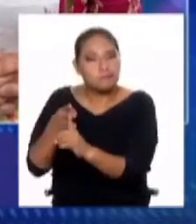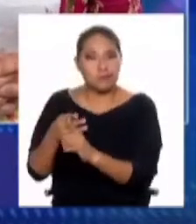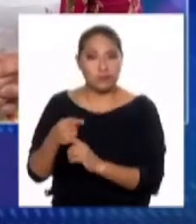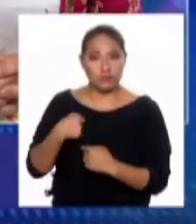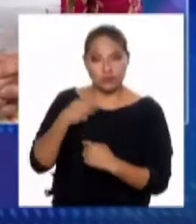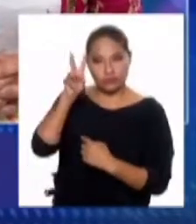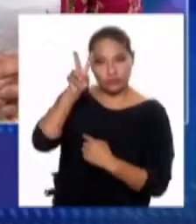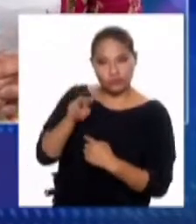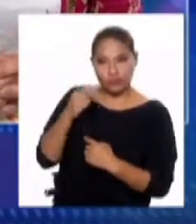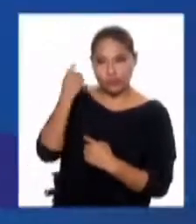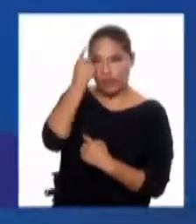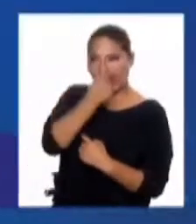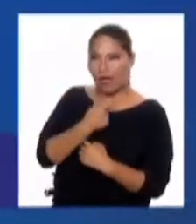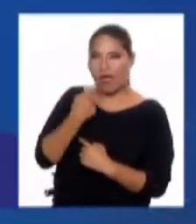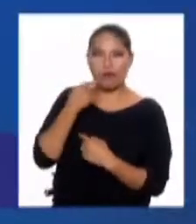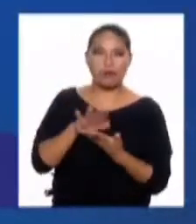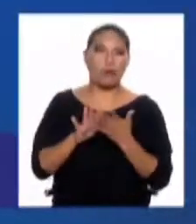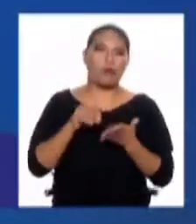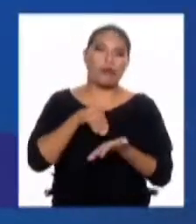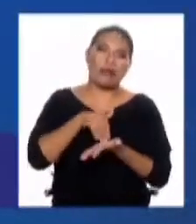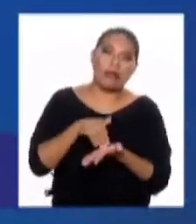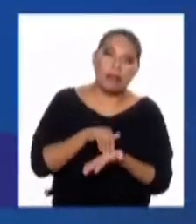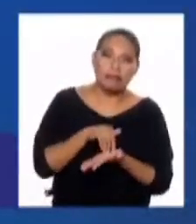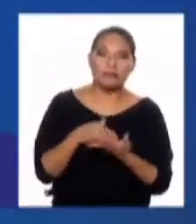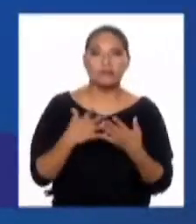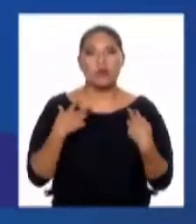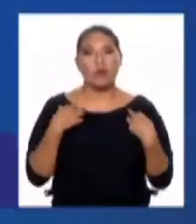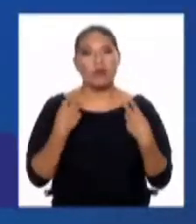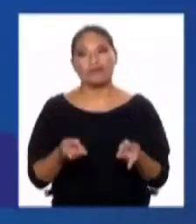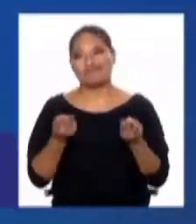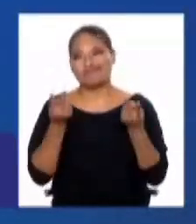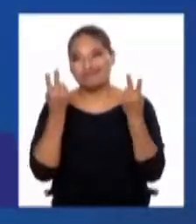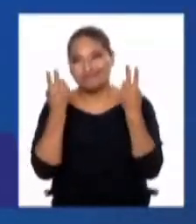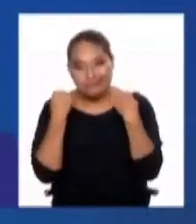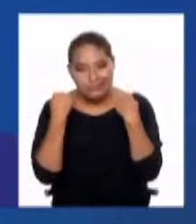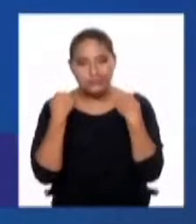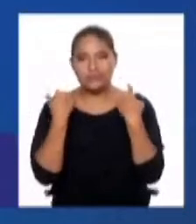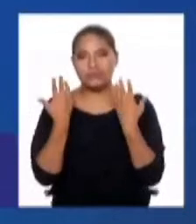decaído, vencido, uh-huh,